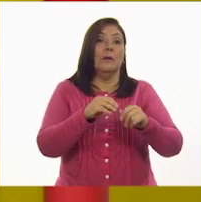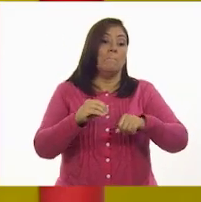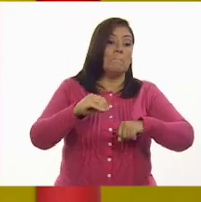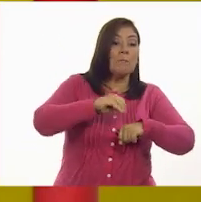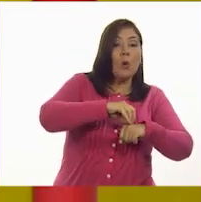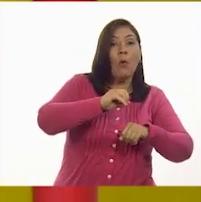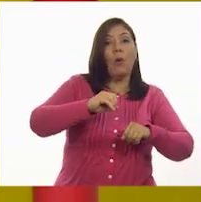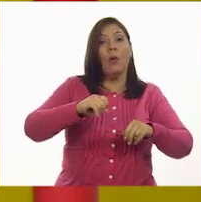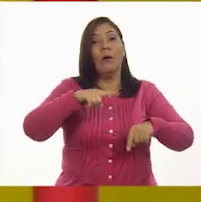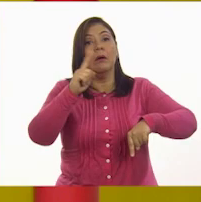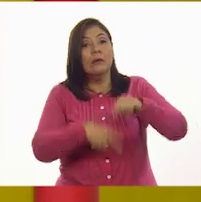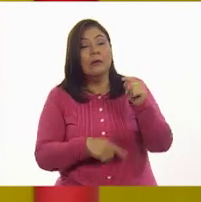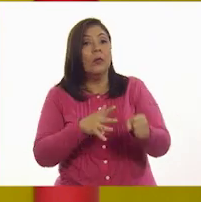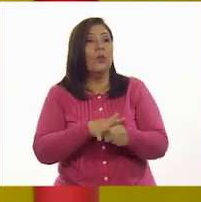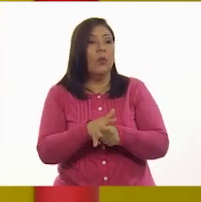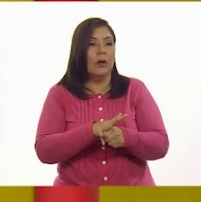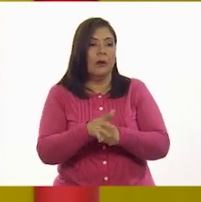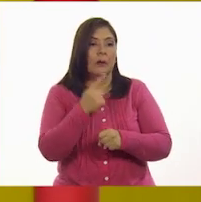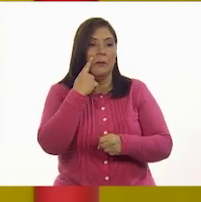a